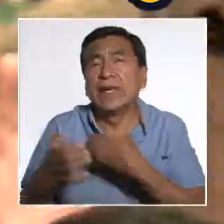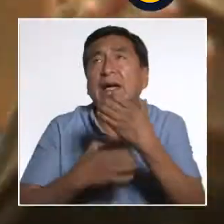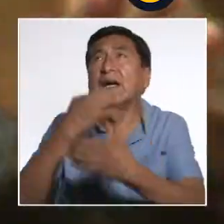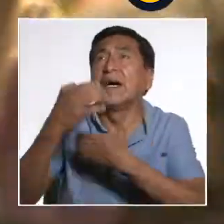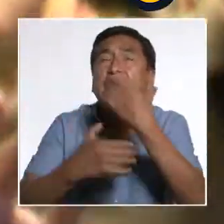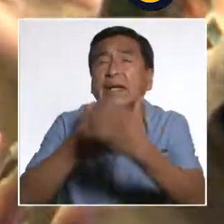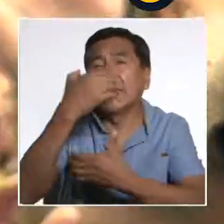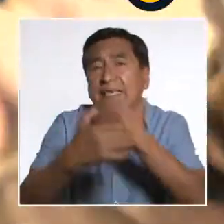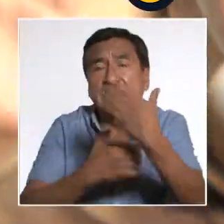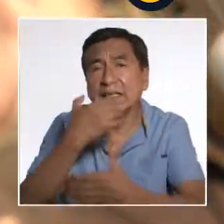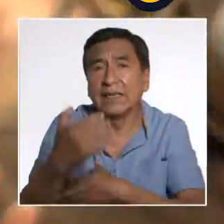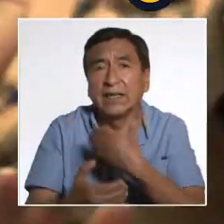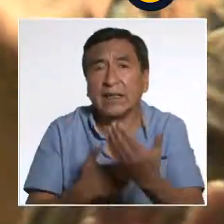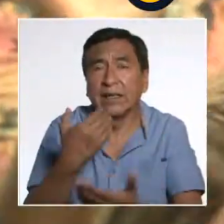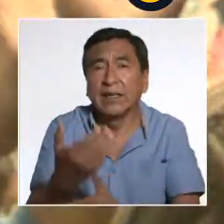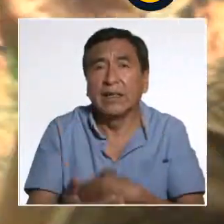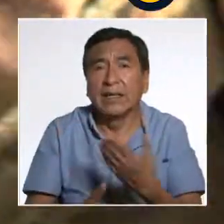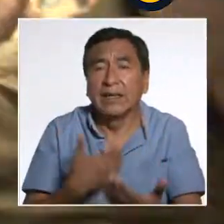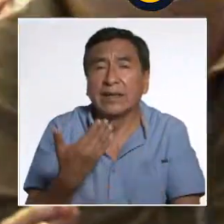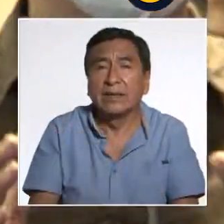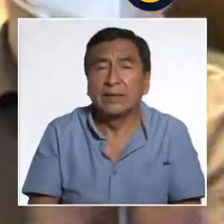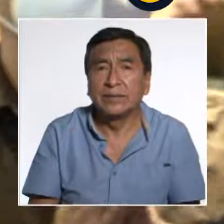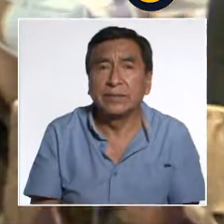Aleluya. Denle un aplauso al Señor.